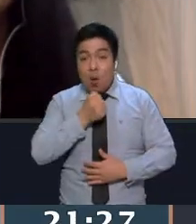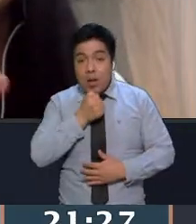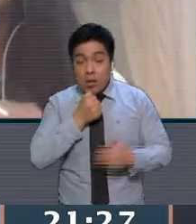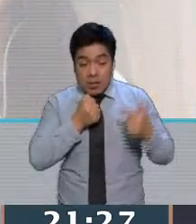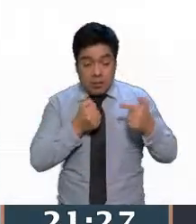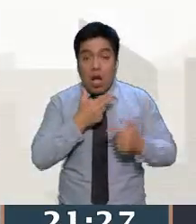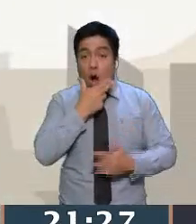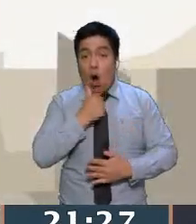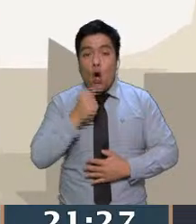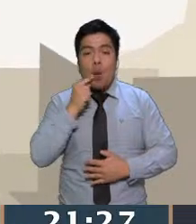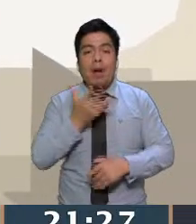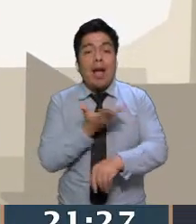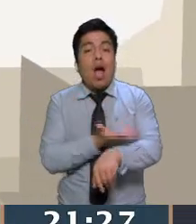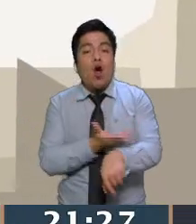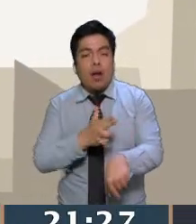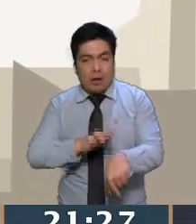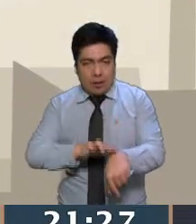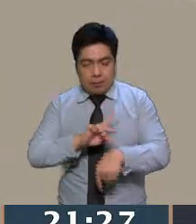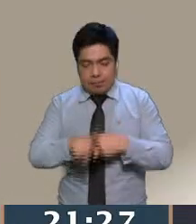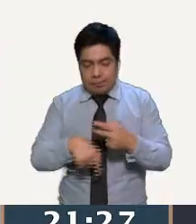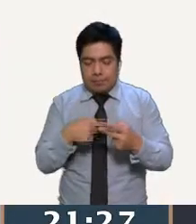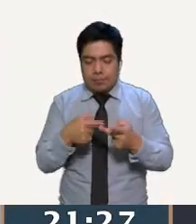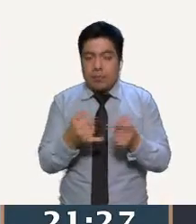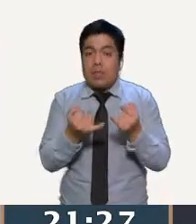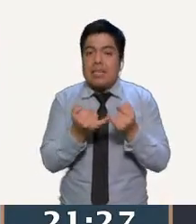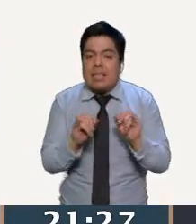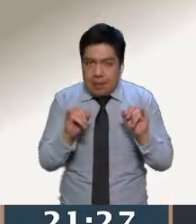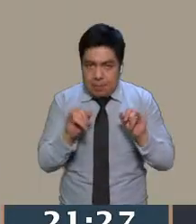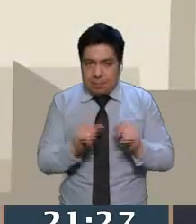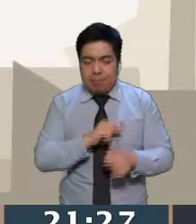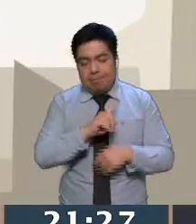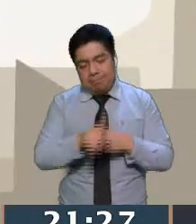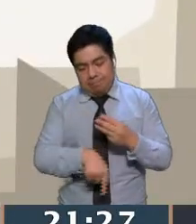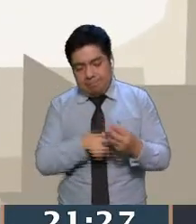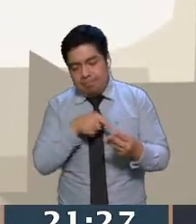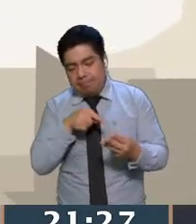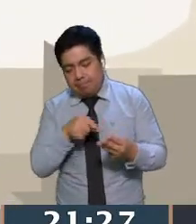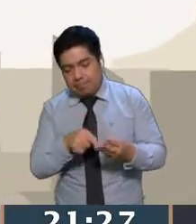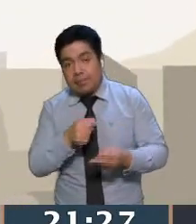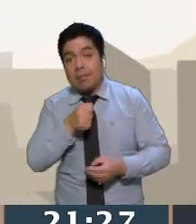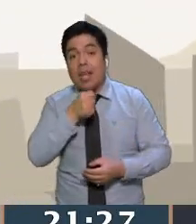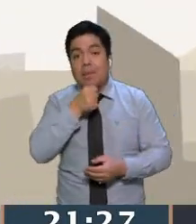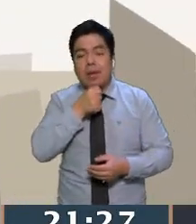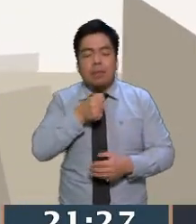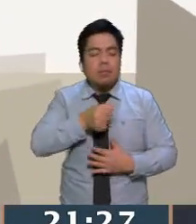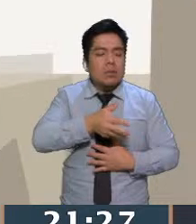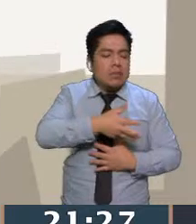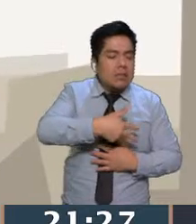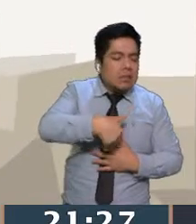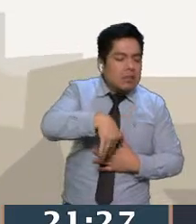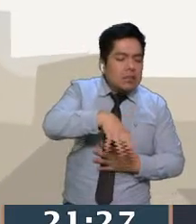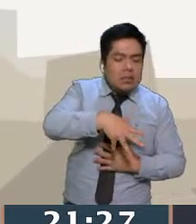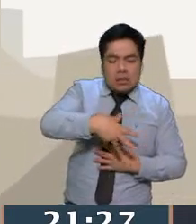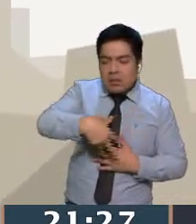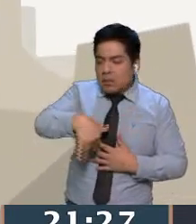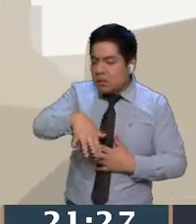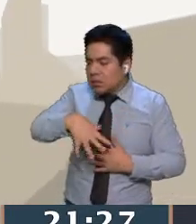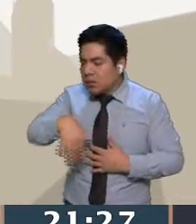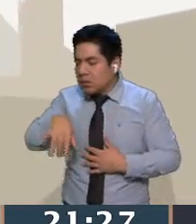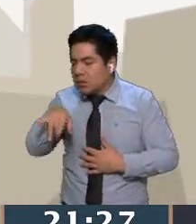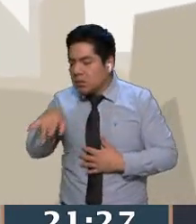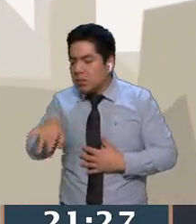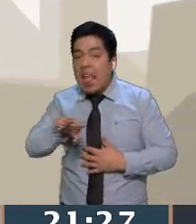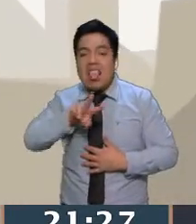honesto, debe ser independiente, debe ser además un periodista que busca la verdad. Exacto. Y que